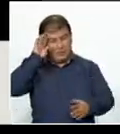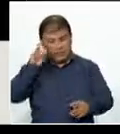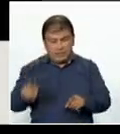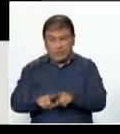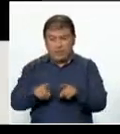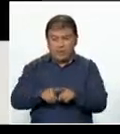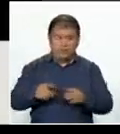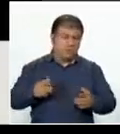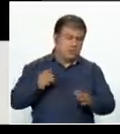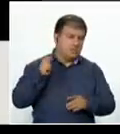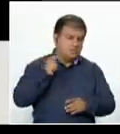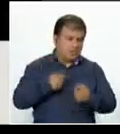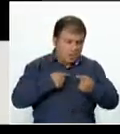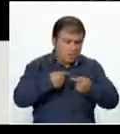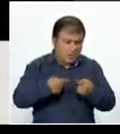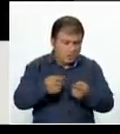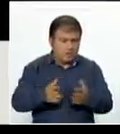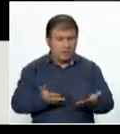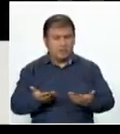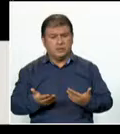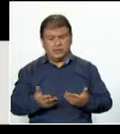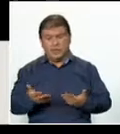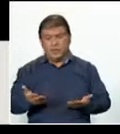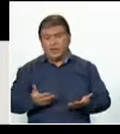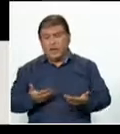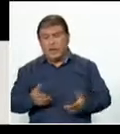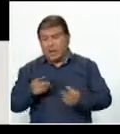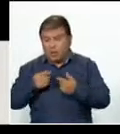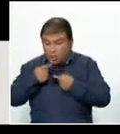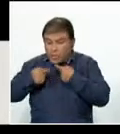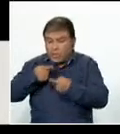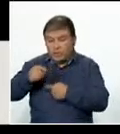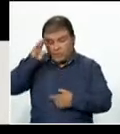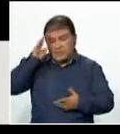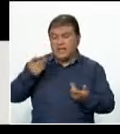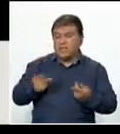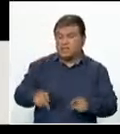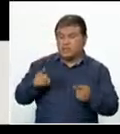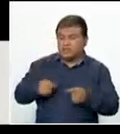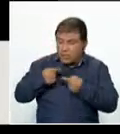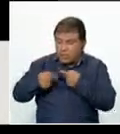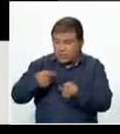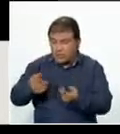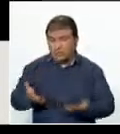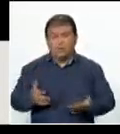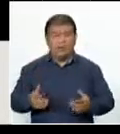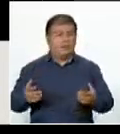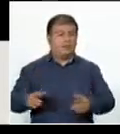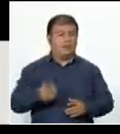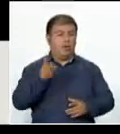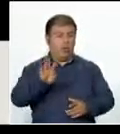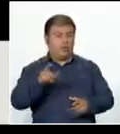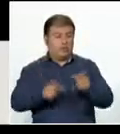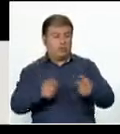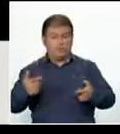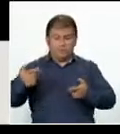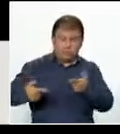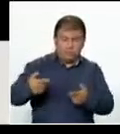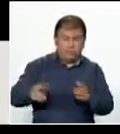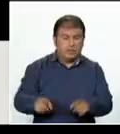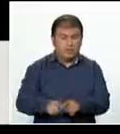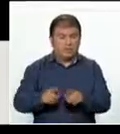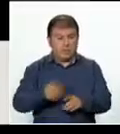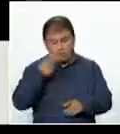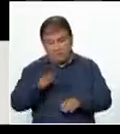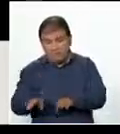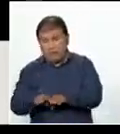vienen narrando de ya a una cierta distancia de aquí a los policías lo que ha ocurrido, el enfrentamiento de estas cuatro personas. Vemos que la calle